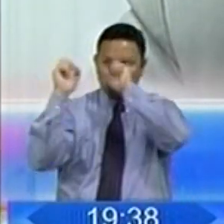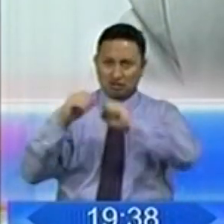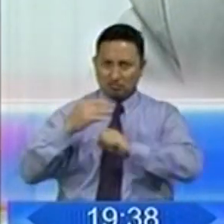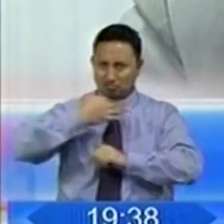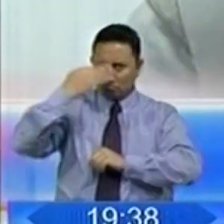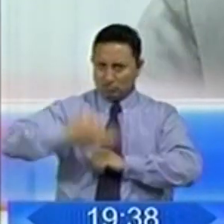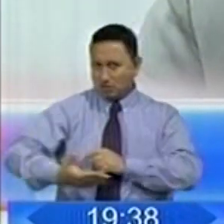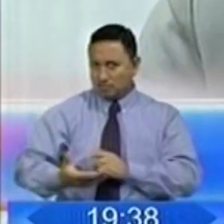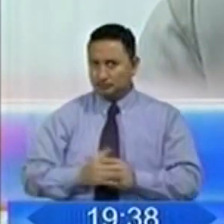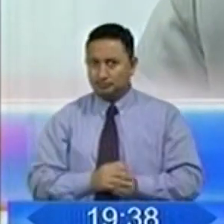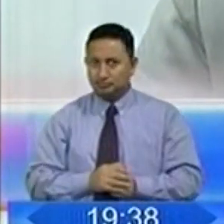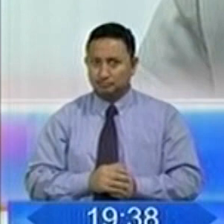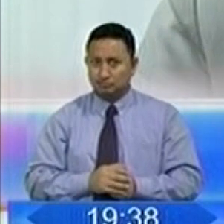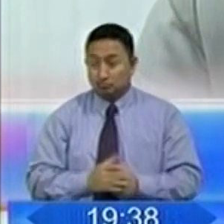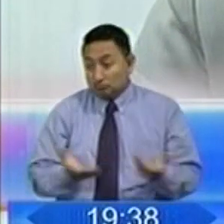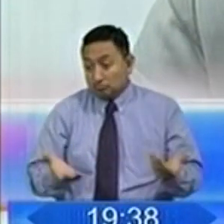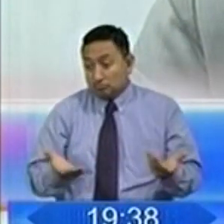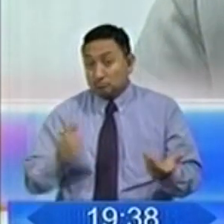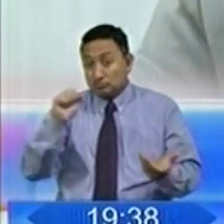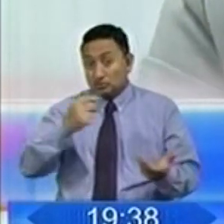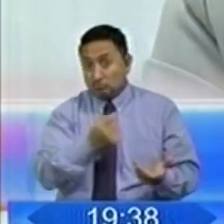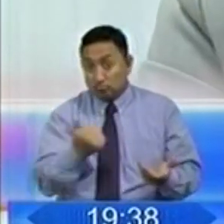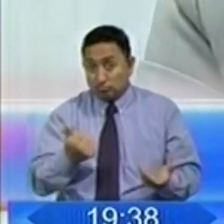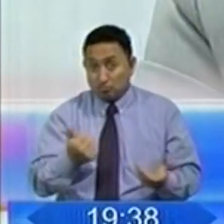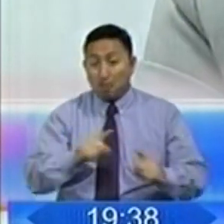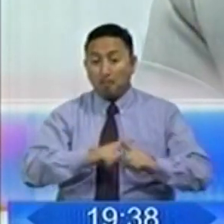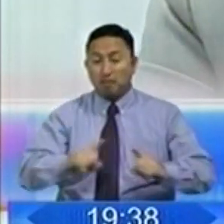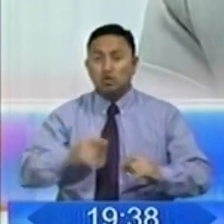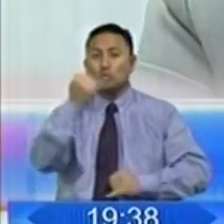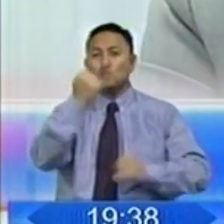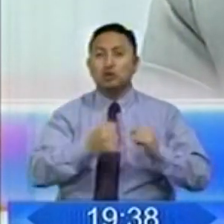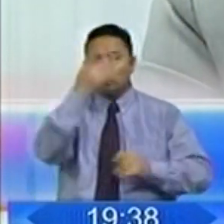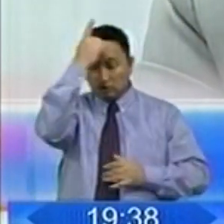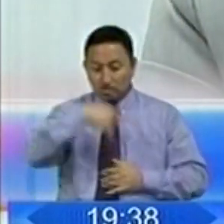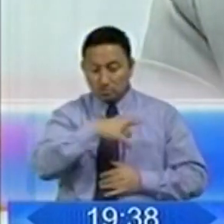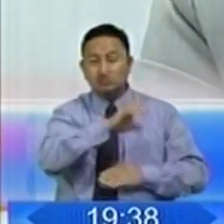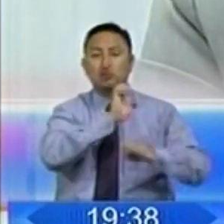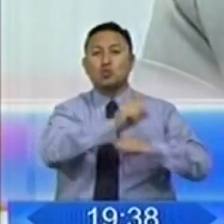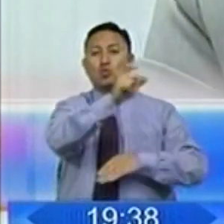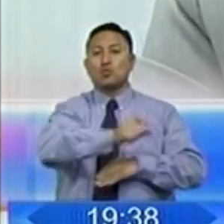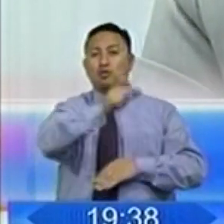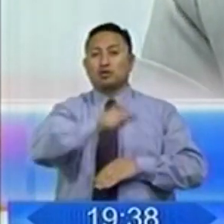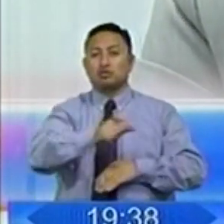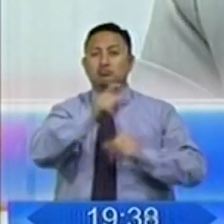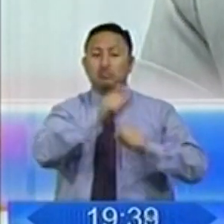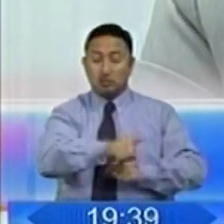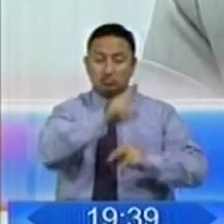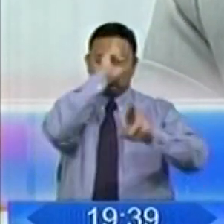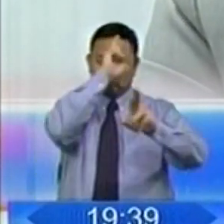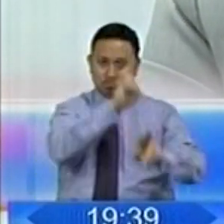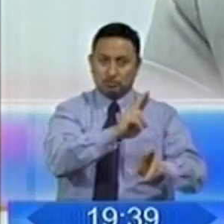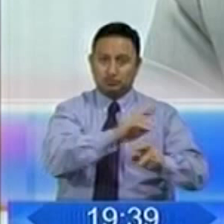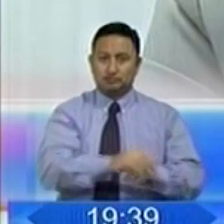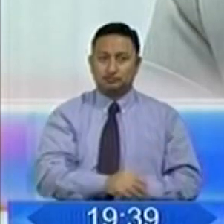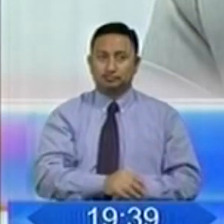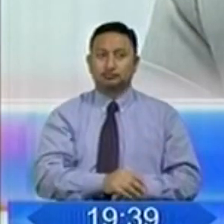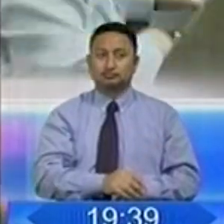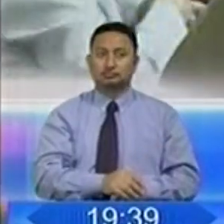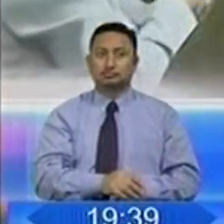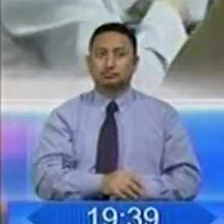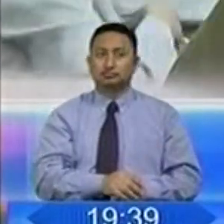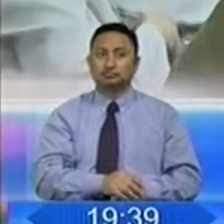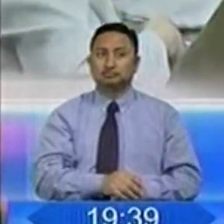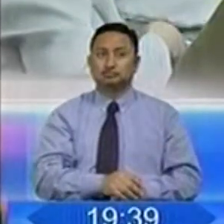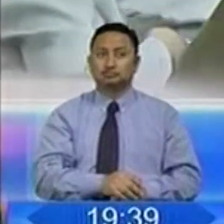sinceridad. Y si tiene que ser, será. Pero la última palabra tienen los ecuatorianos. Y eso respetaremos profundamente la voluntad del pueblo ecuatoriano.